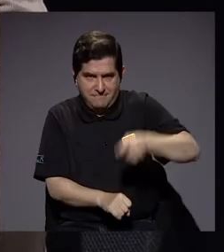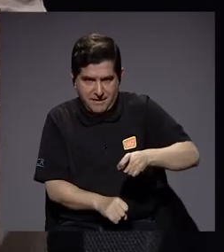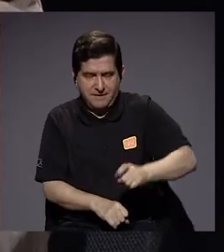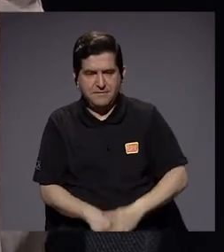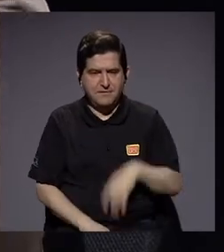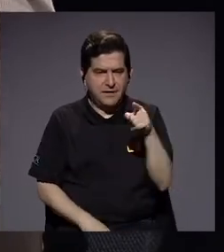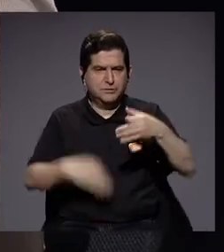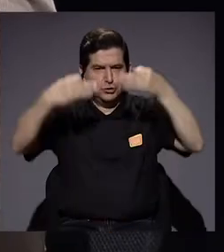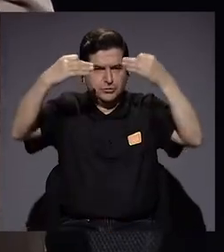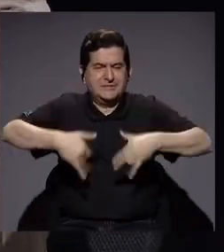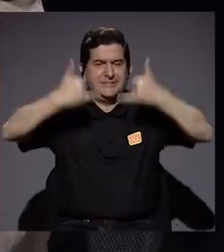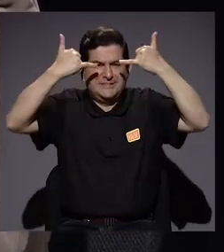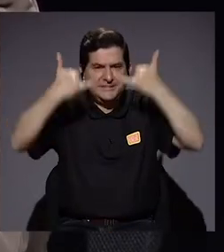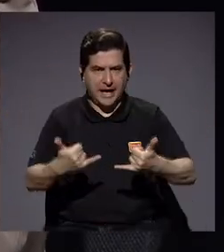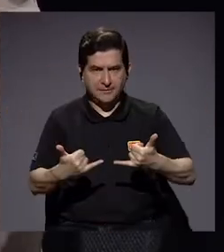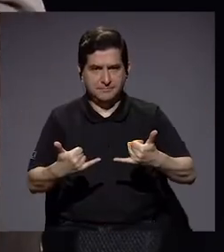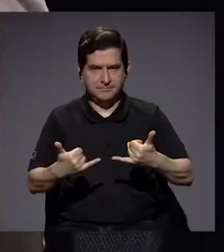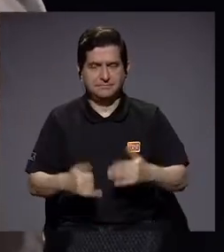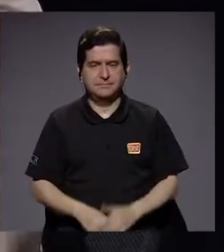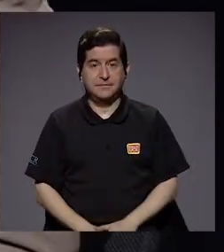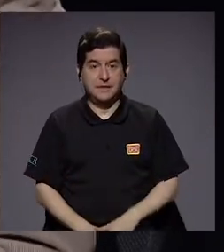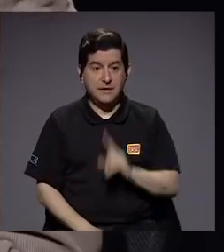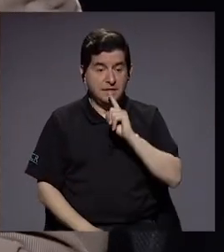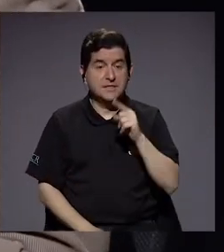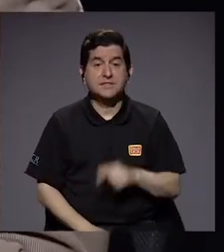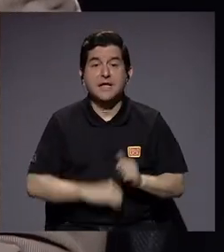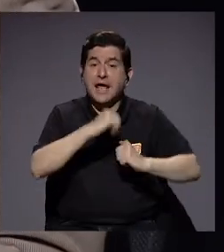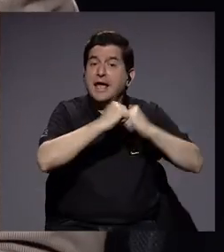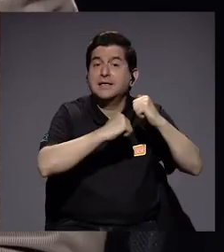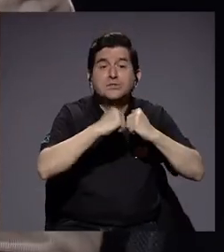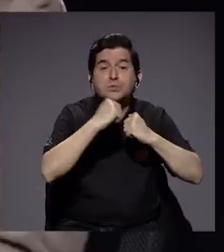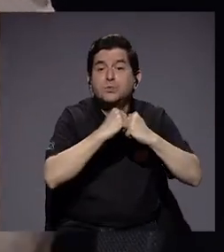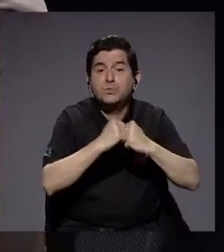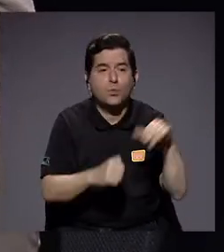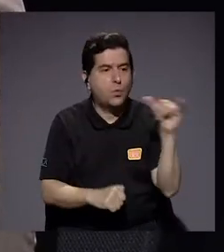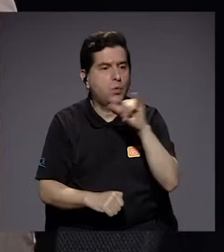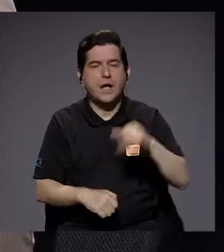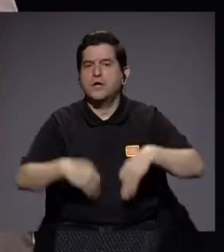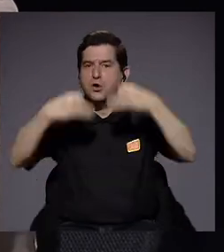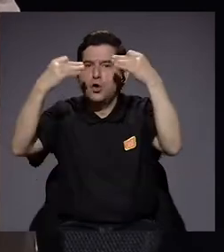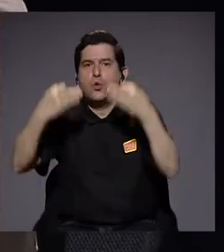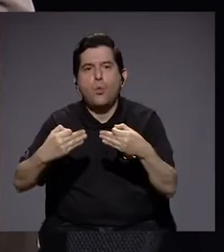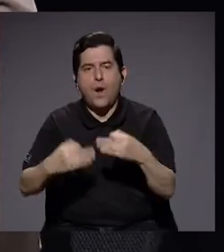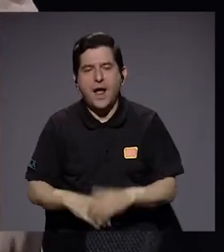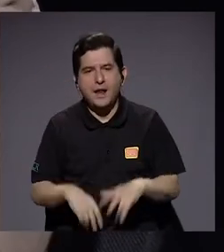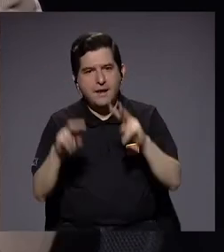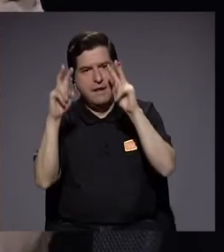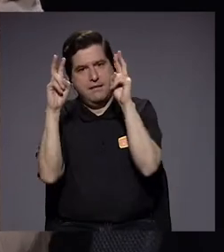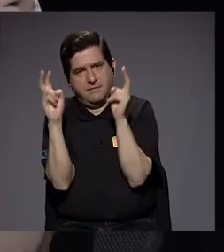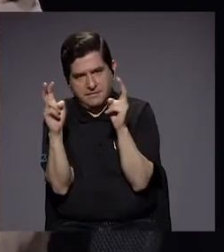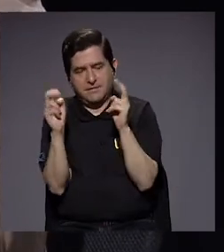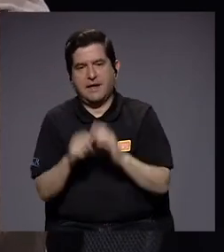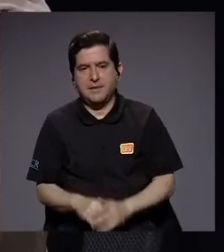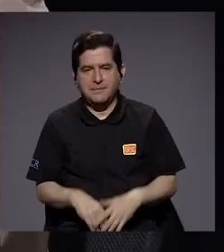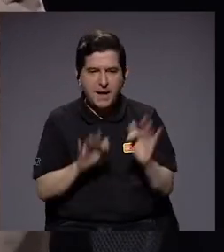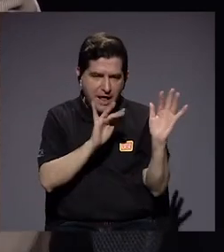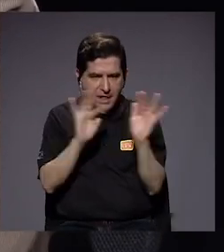que son las que tienen que tomar decisiones ya. Y eso estamos hablando del tema de infraestructura. También hay que tomar decisiones, repito, en el tema de